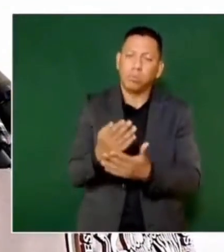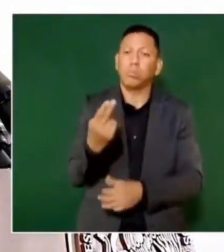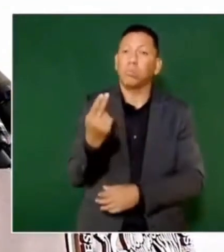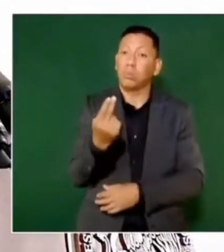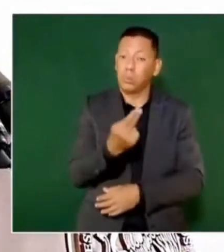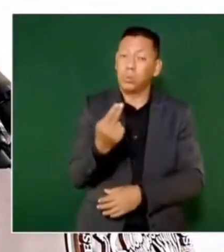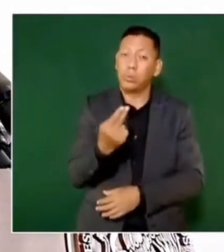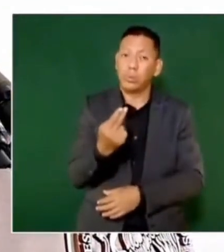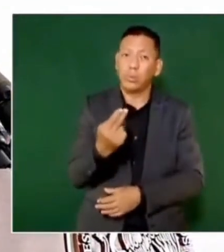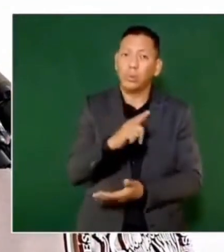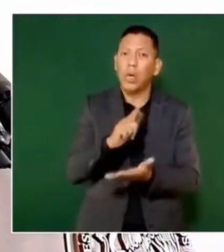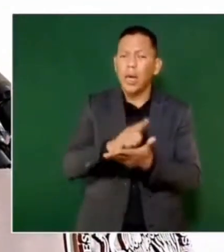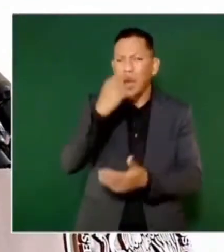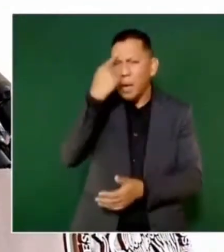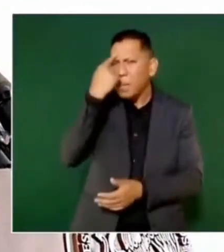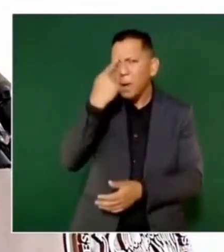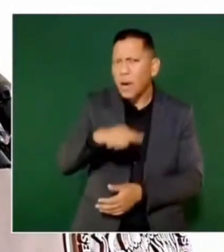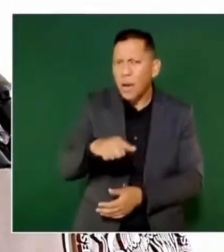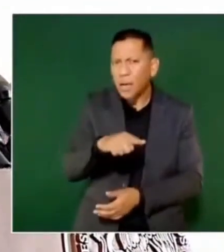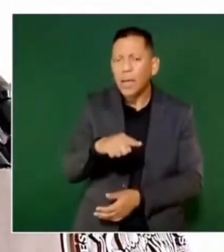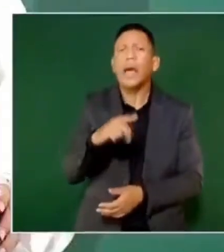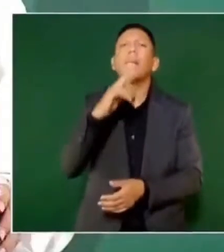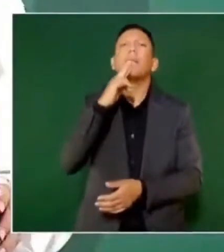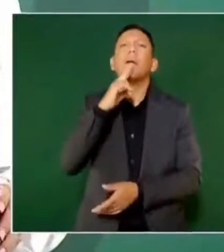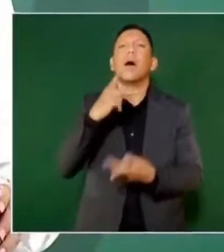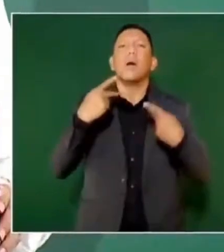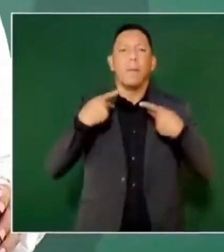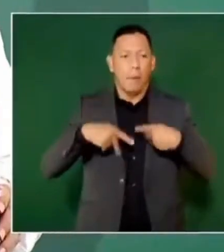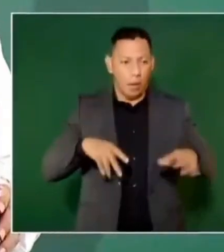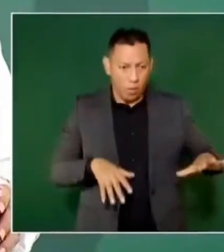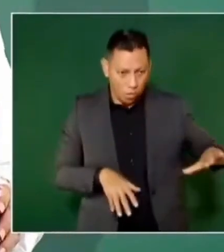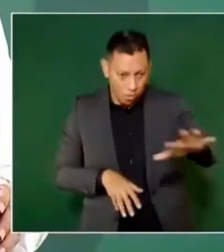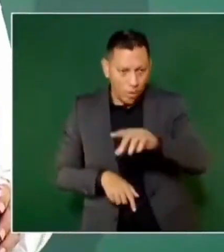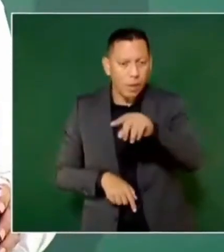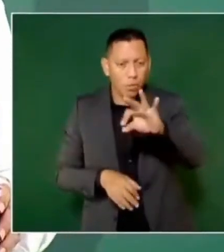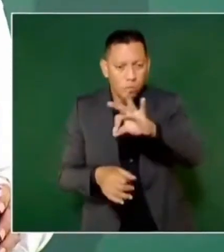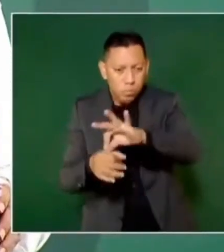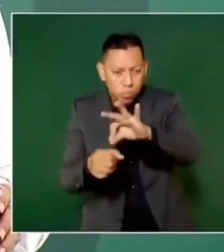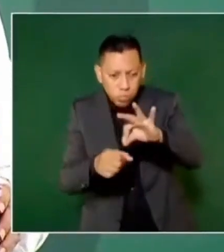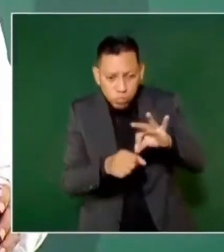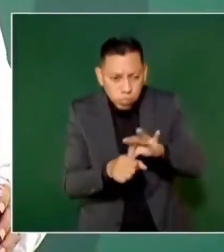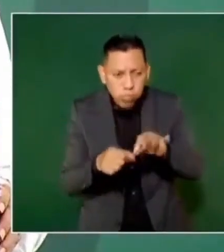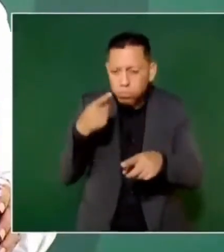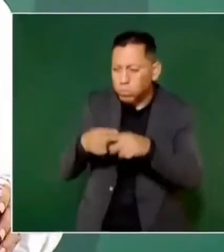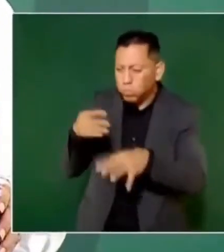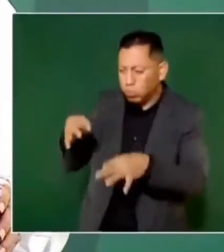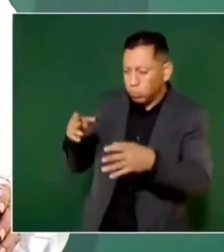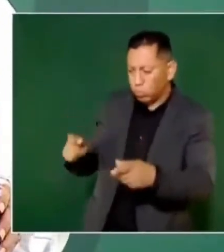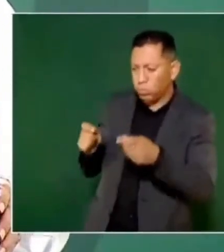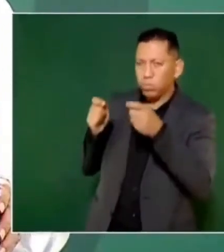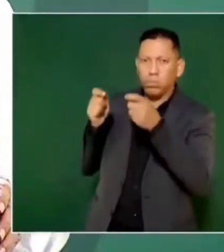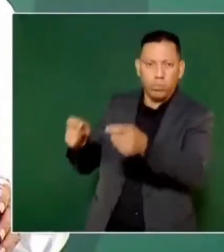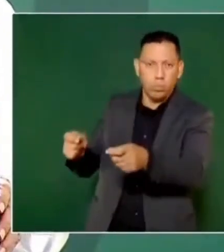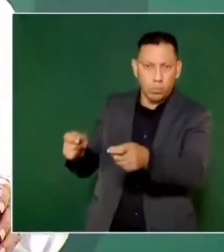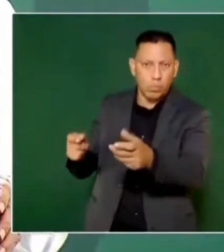la reforma para que sean los ciudadanos y que no exageren.